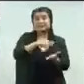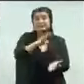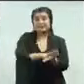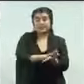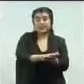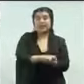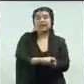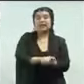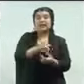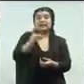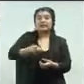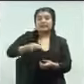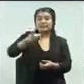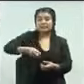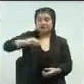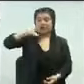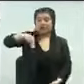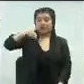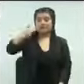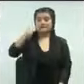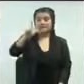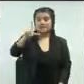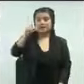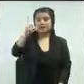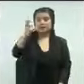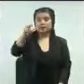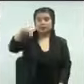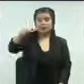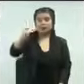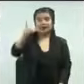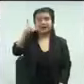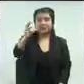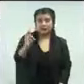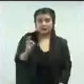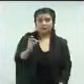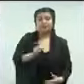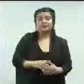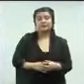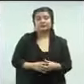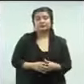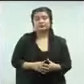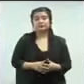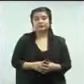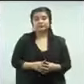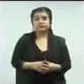El diputado Maldonado tiene, y después el diputado Salazar y el diputado Lemos.